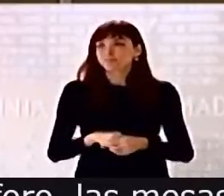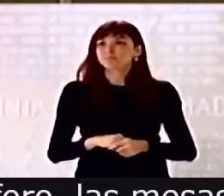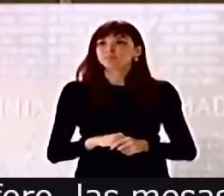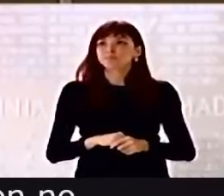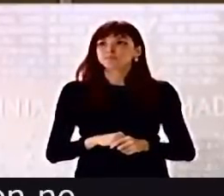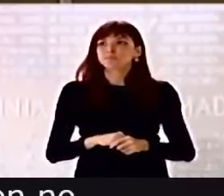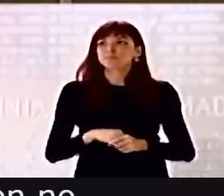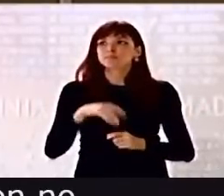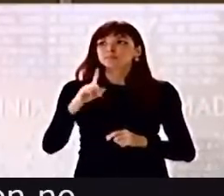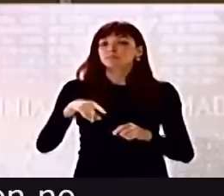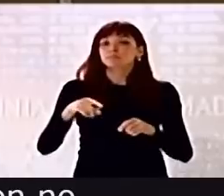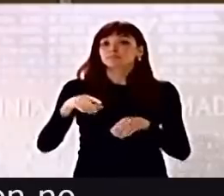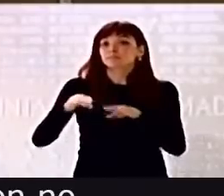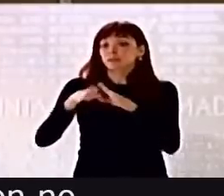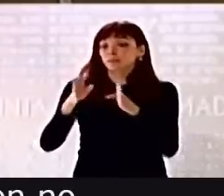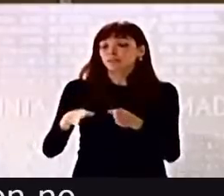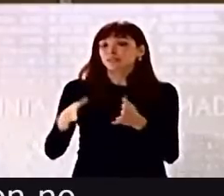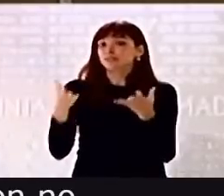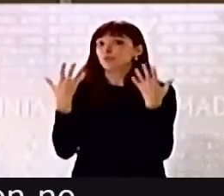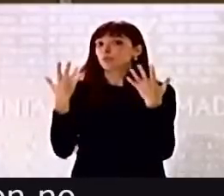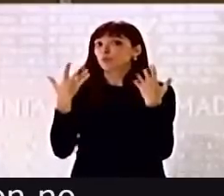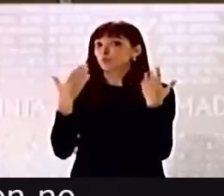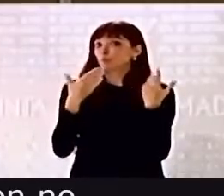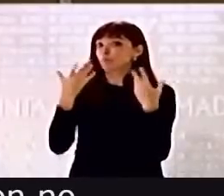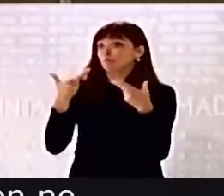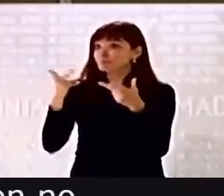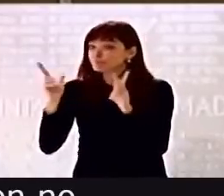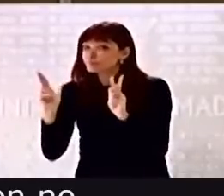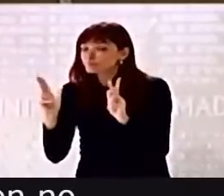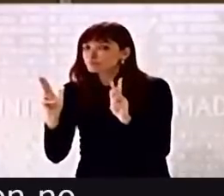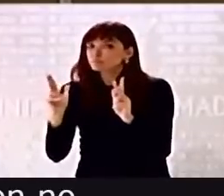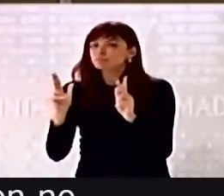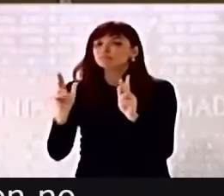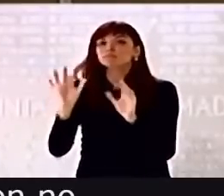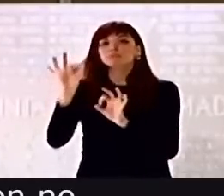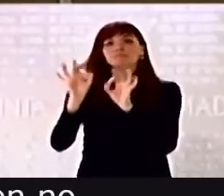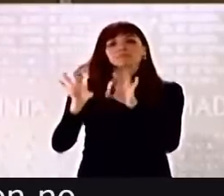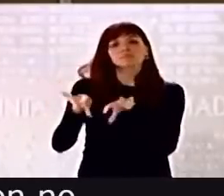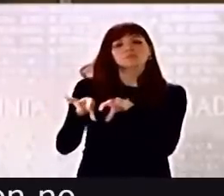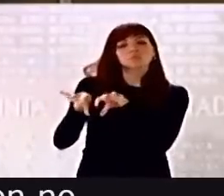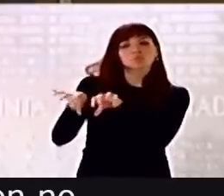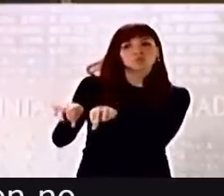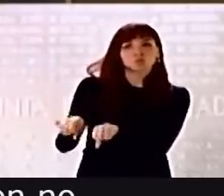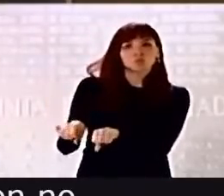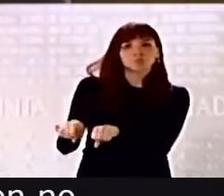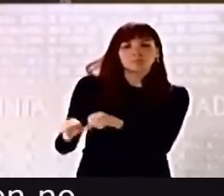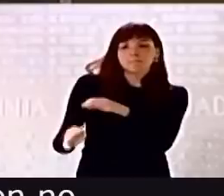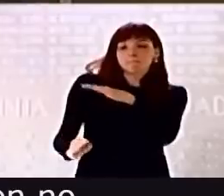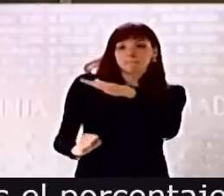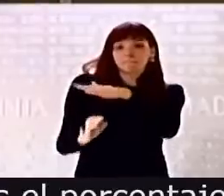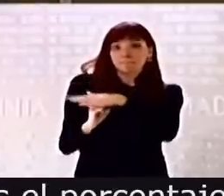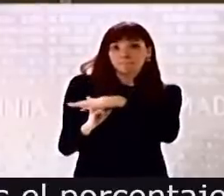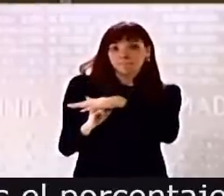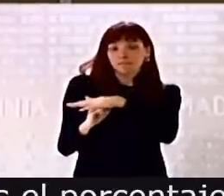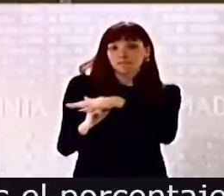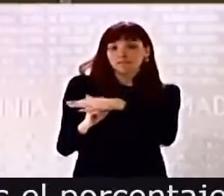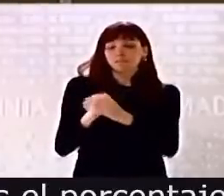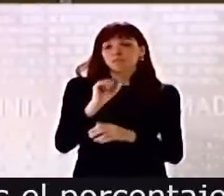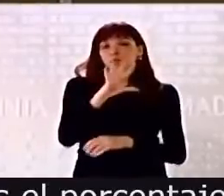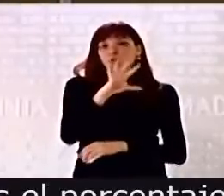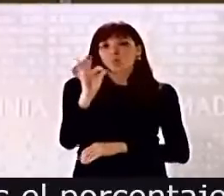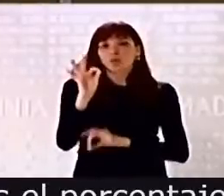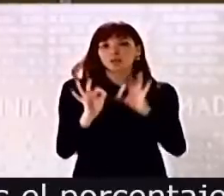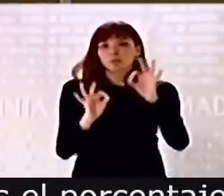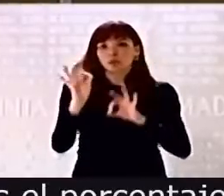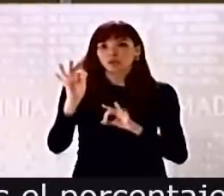Y las terrazas al aire libre autorizadas, el porcentaje de ocupación en ningún caso podrá superar el